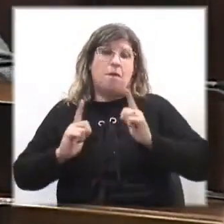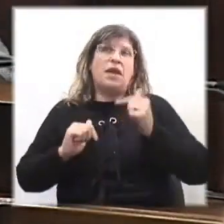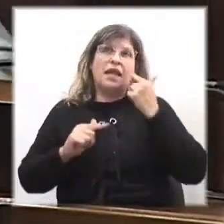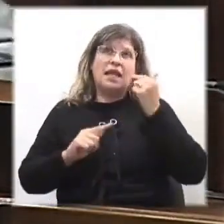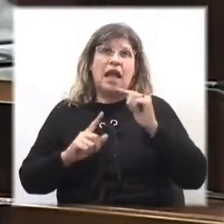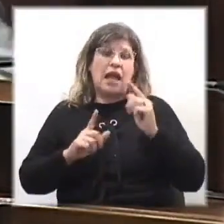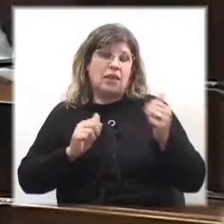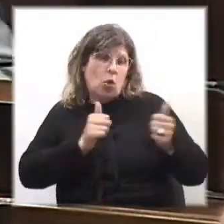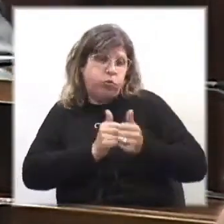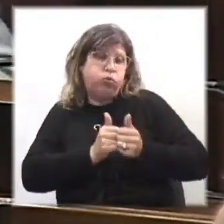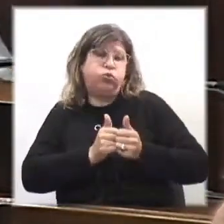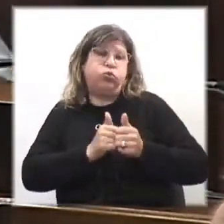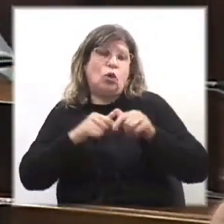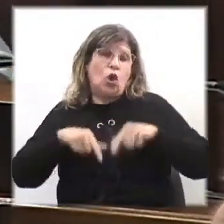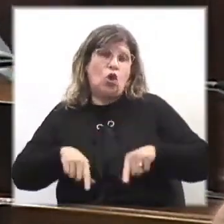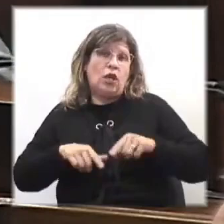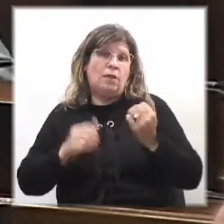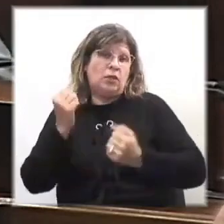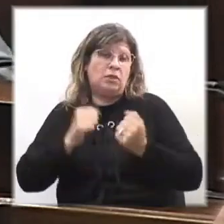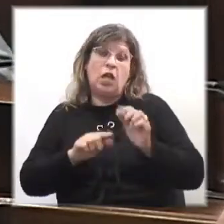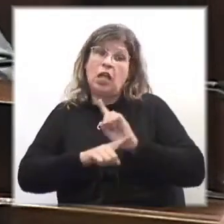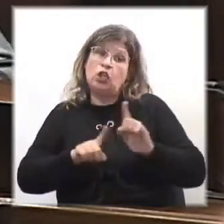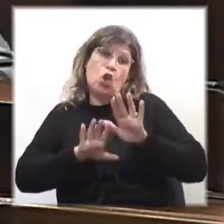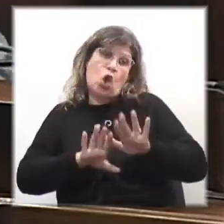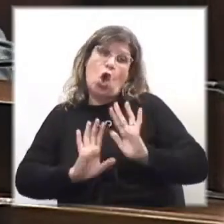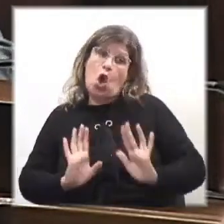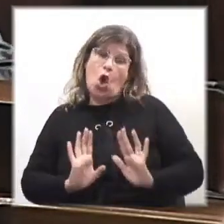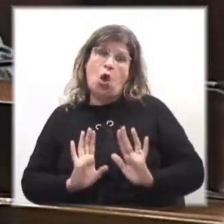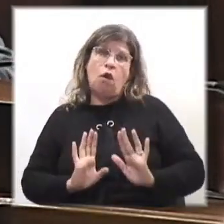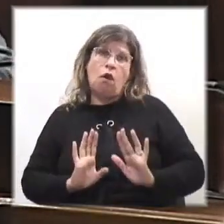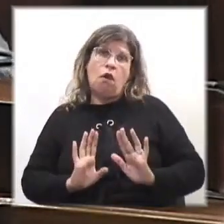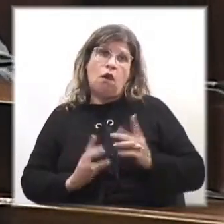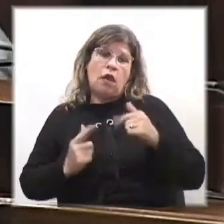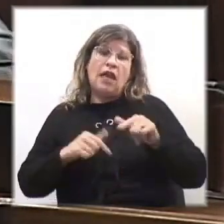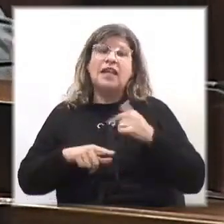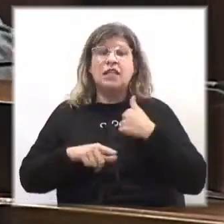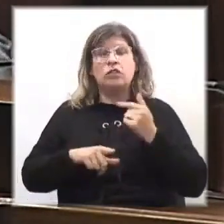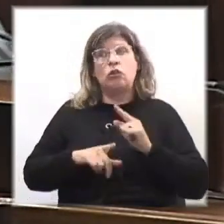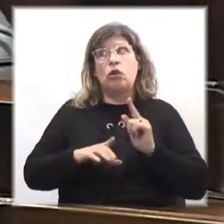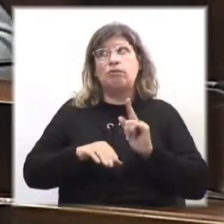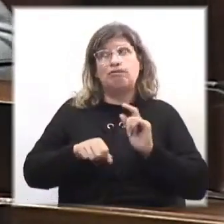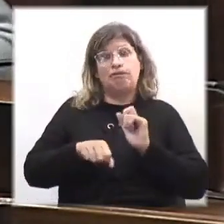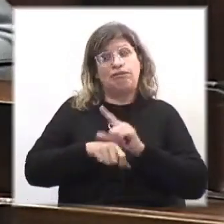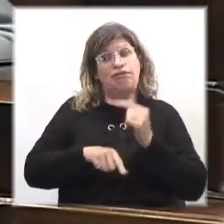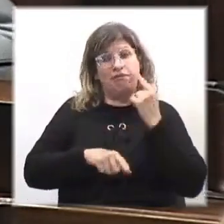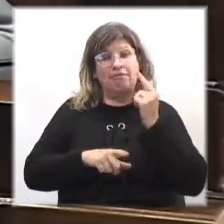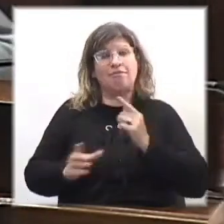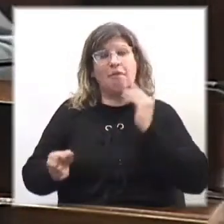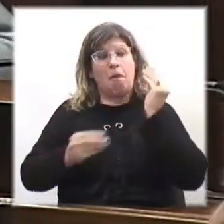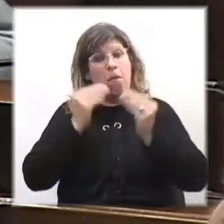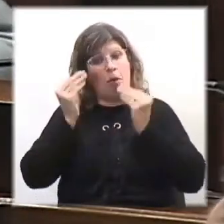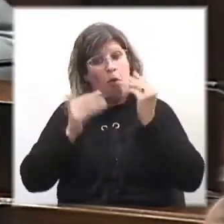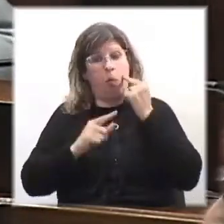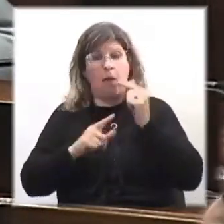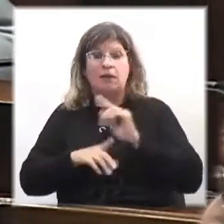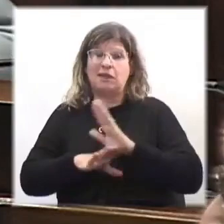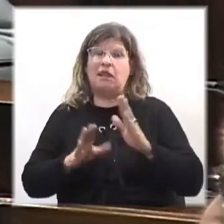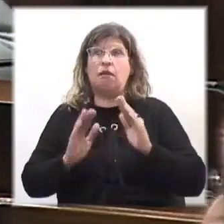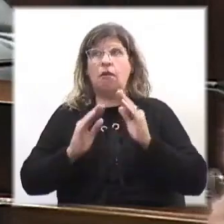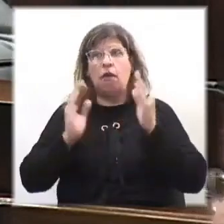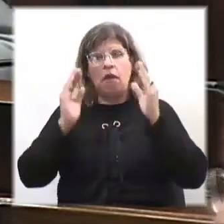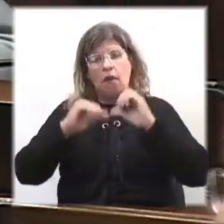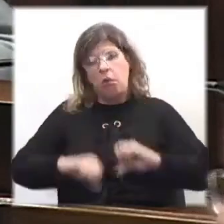junto con la ministra de economía que eso no pase es un mensaje preocupante y encantador